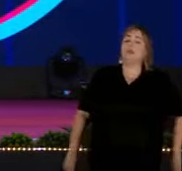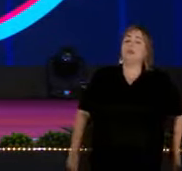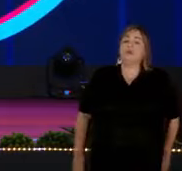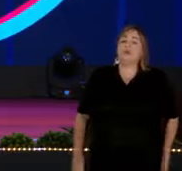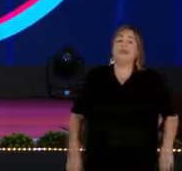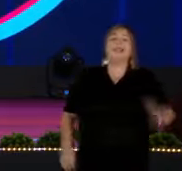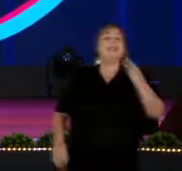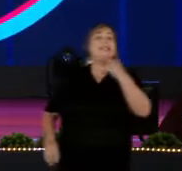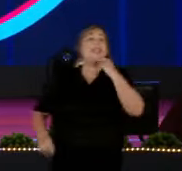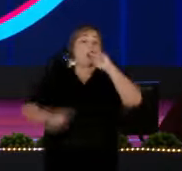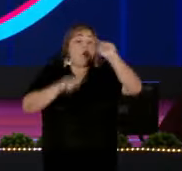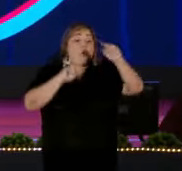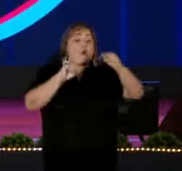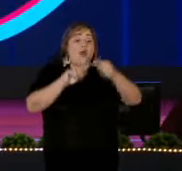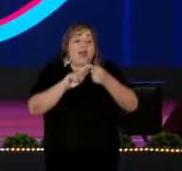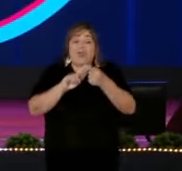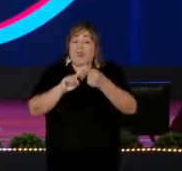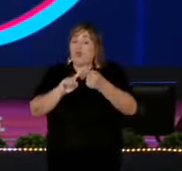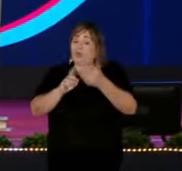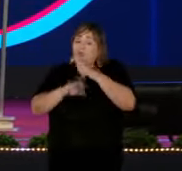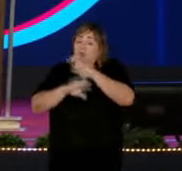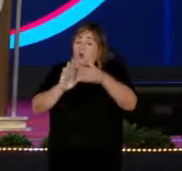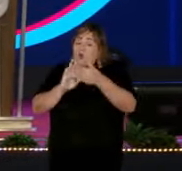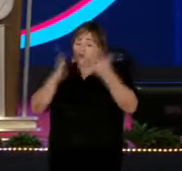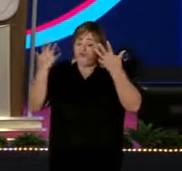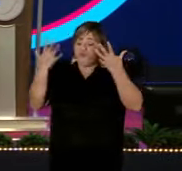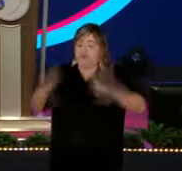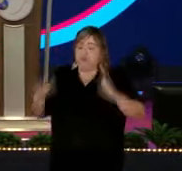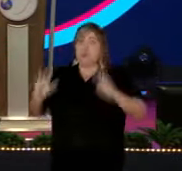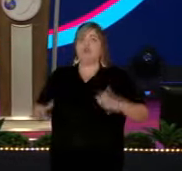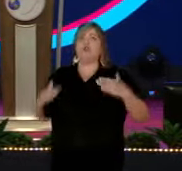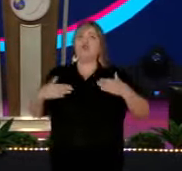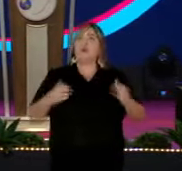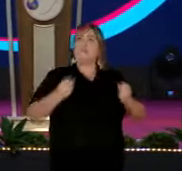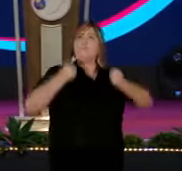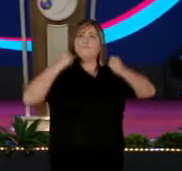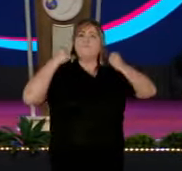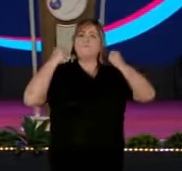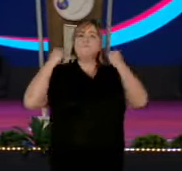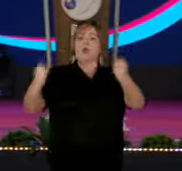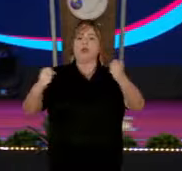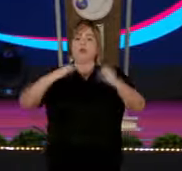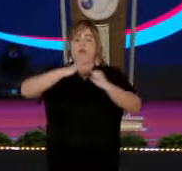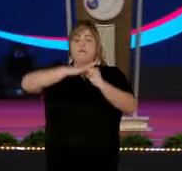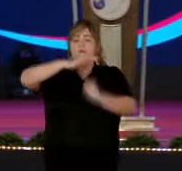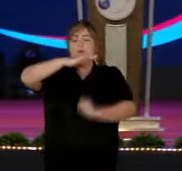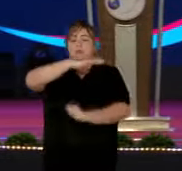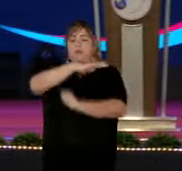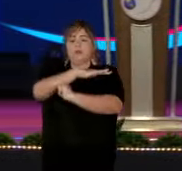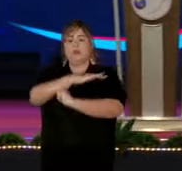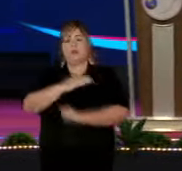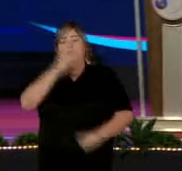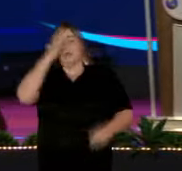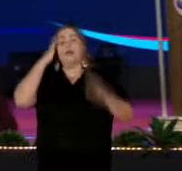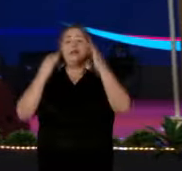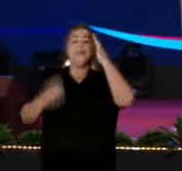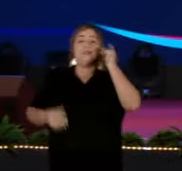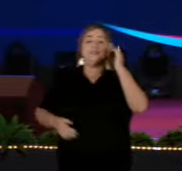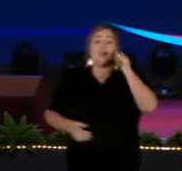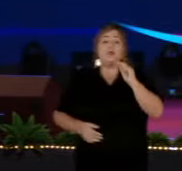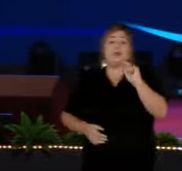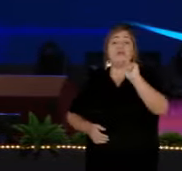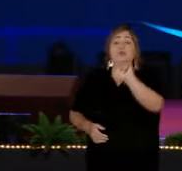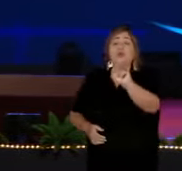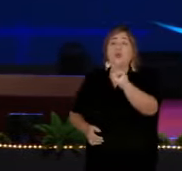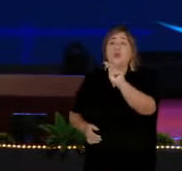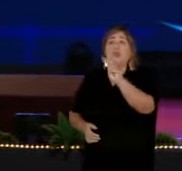Habiendo acabado todo, vamos a estar como firmes. Por eso se te exhorta, hermano. Ten intimidad con Dios,